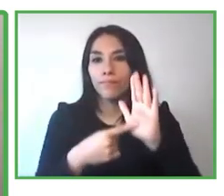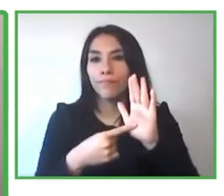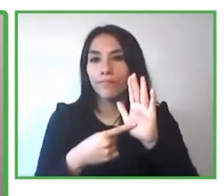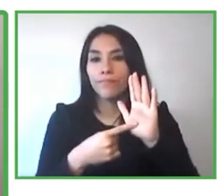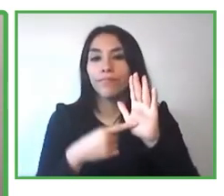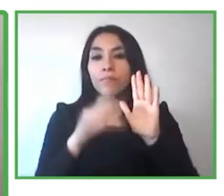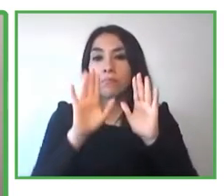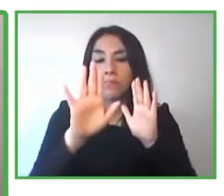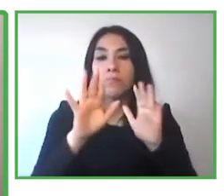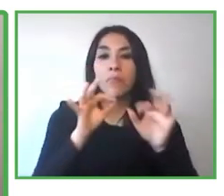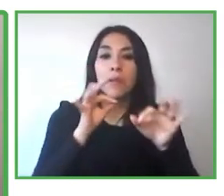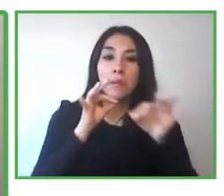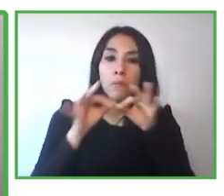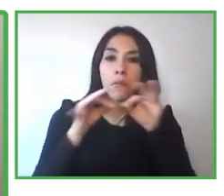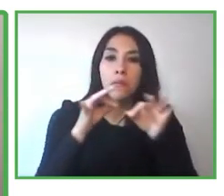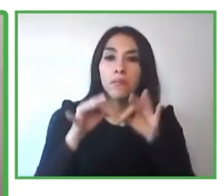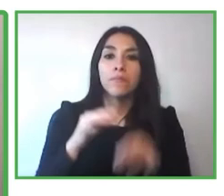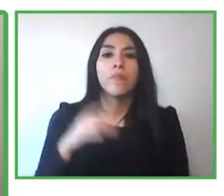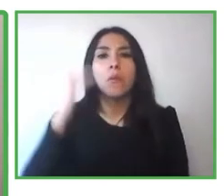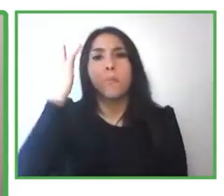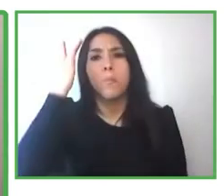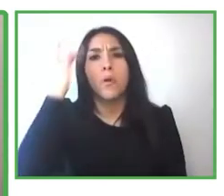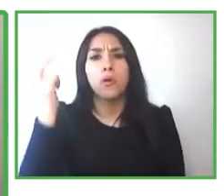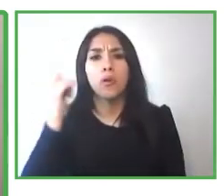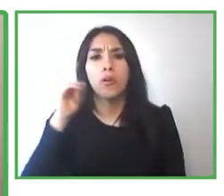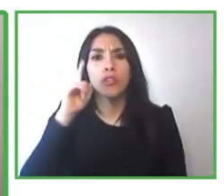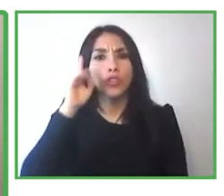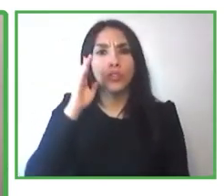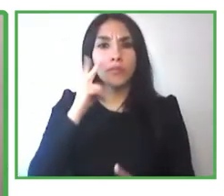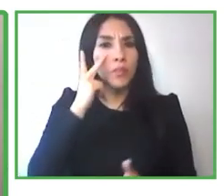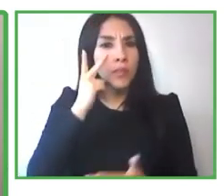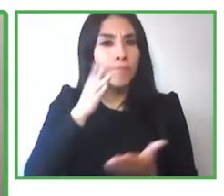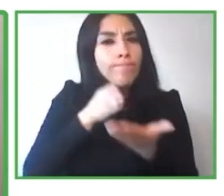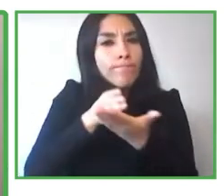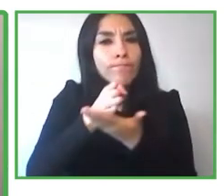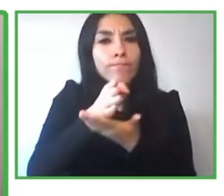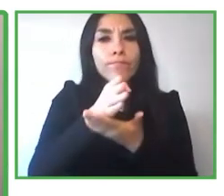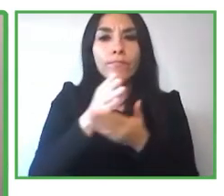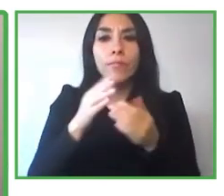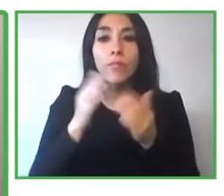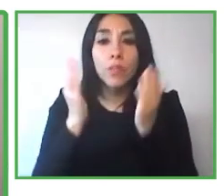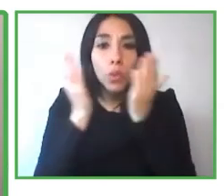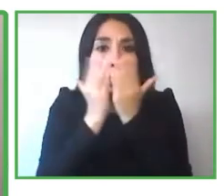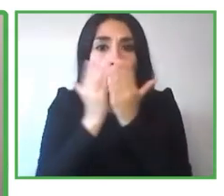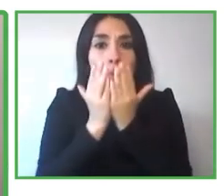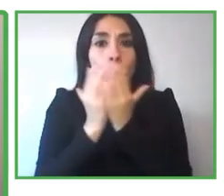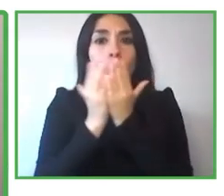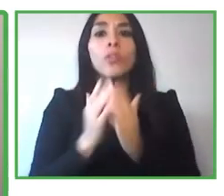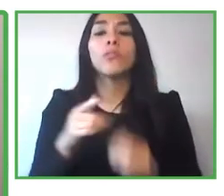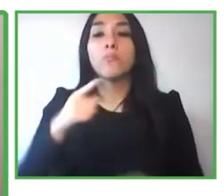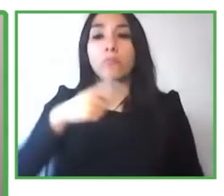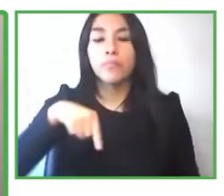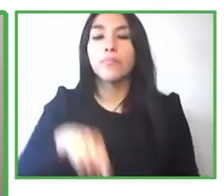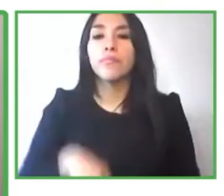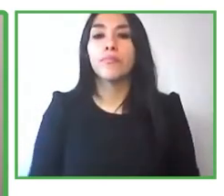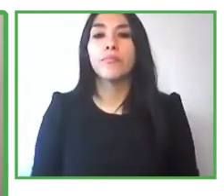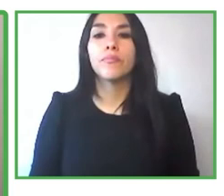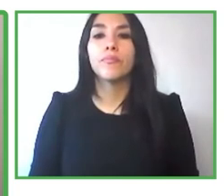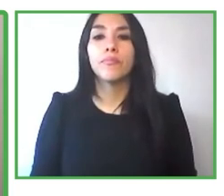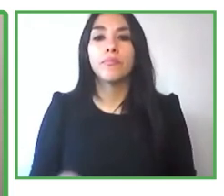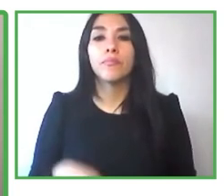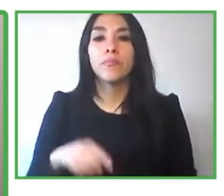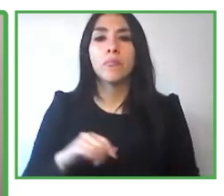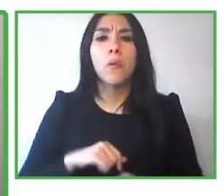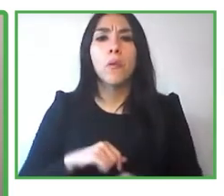qué decidiste empezar a estudiar con nosotros. Sí, claro. Muchas gracias por la invitación al